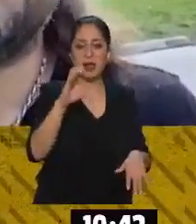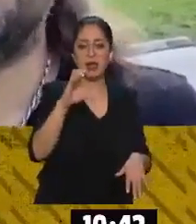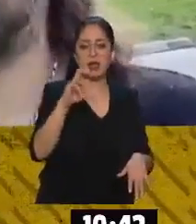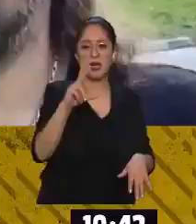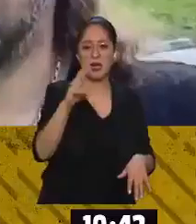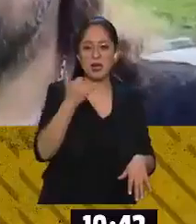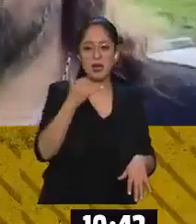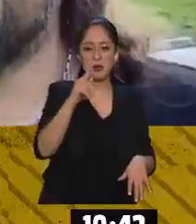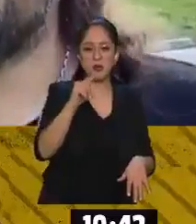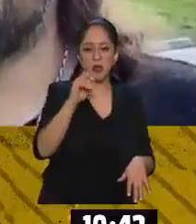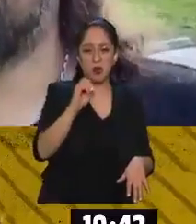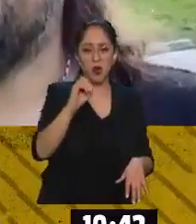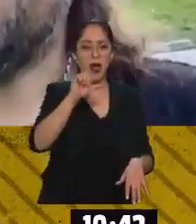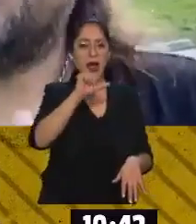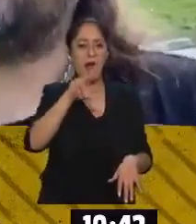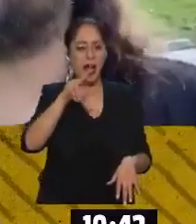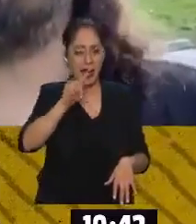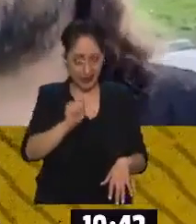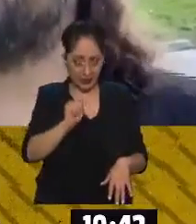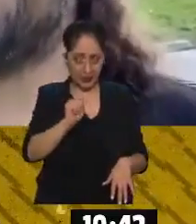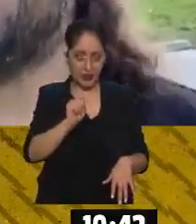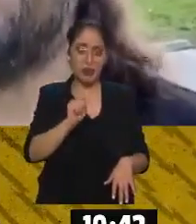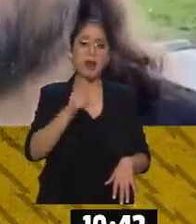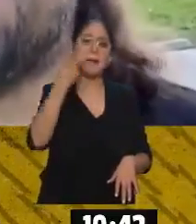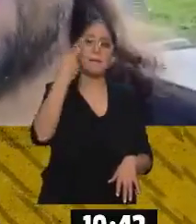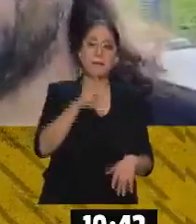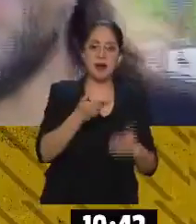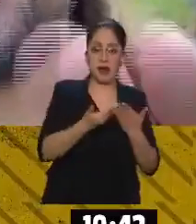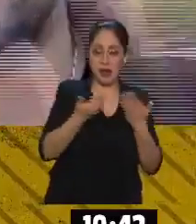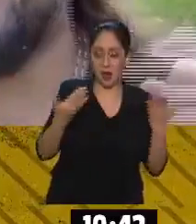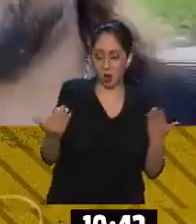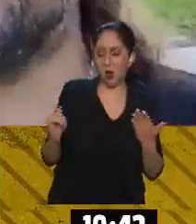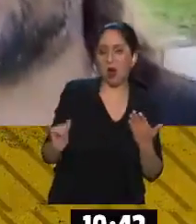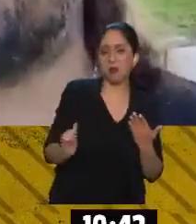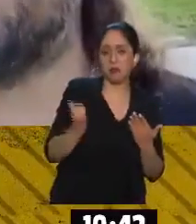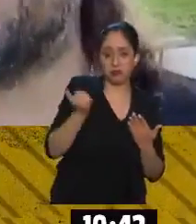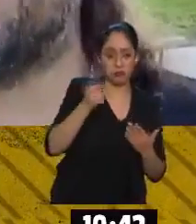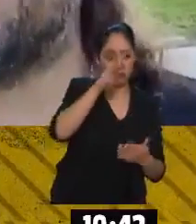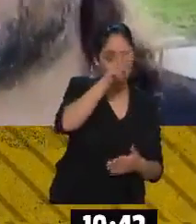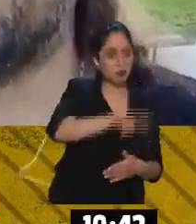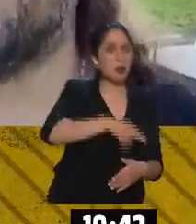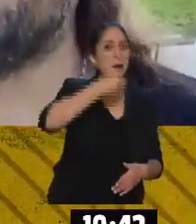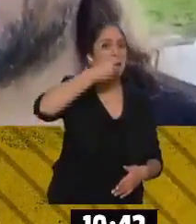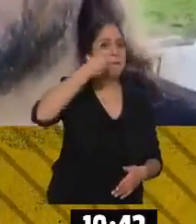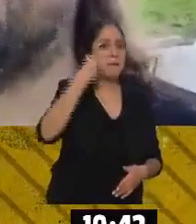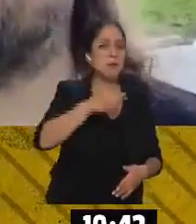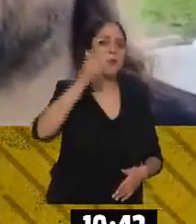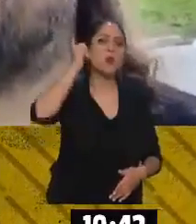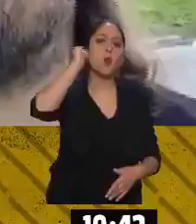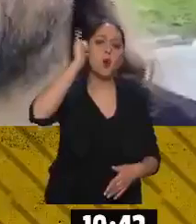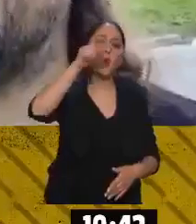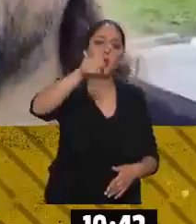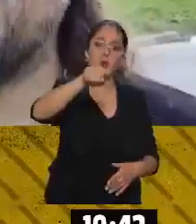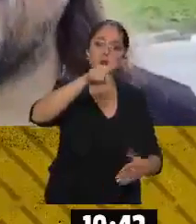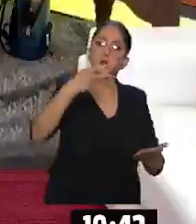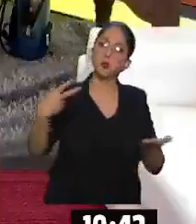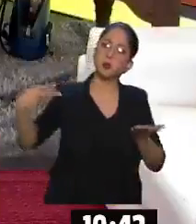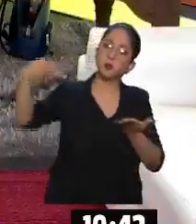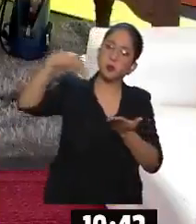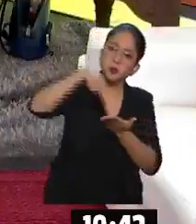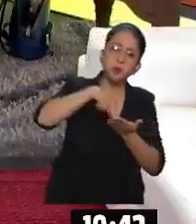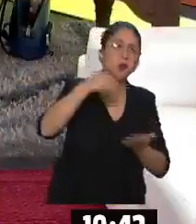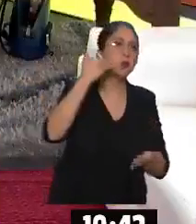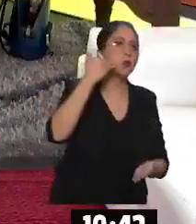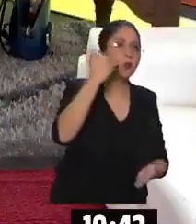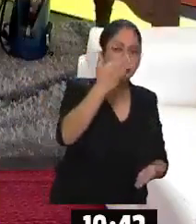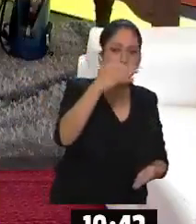del año pasado con los de este año, y creo que va a ser una experiencia inolvidable, y ojalá alguno de ustedes pueda estar por acá presentes con nosotros. Uy, sería un honor